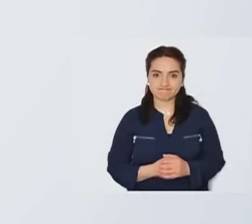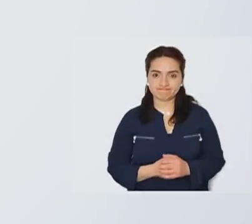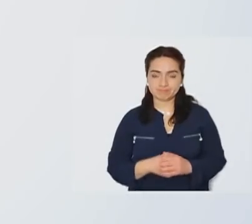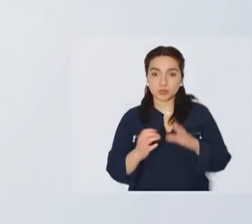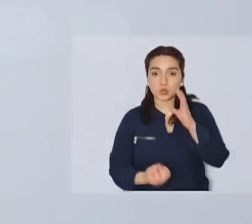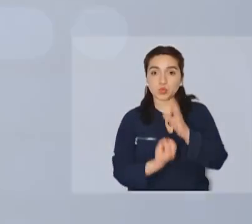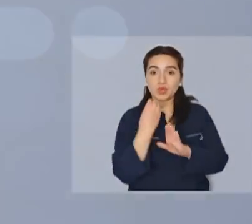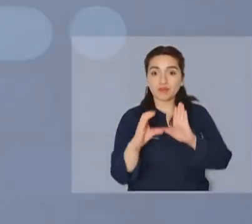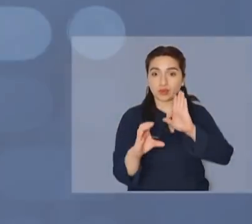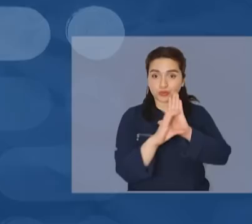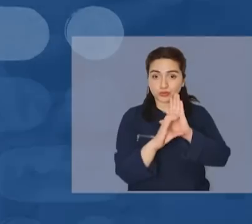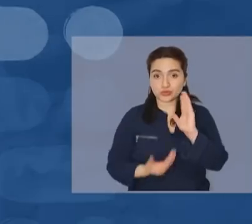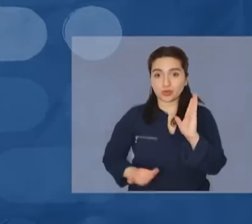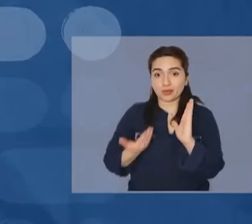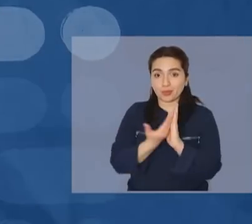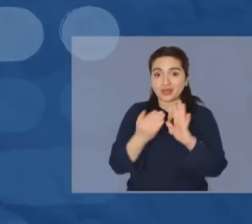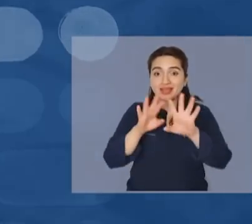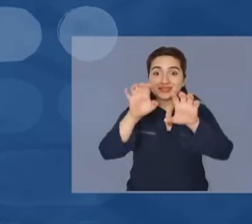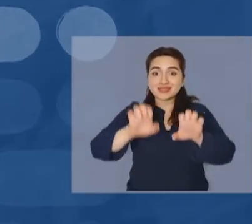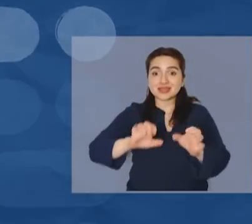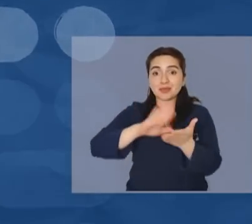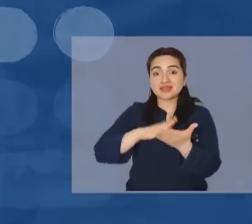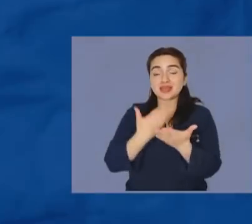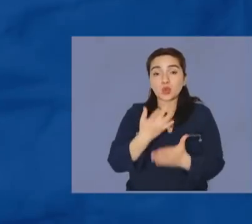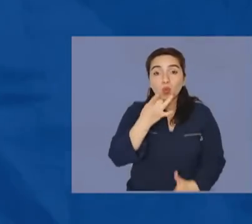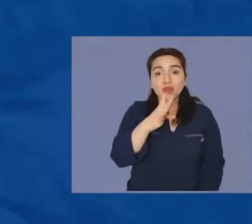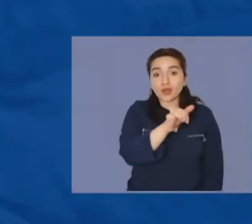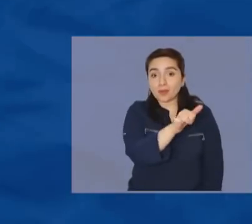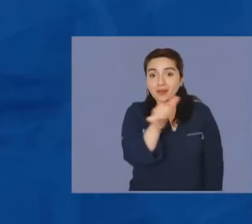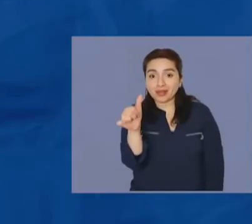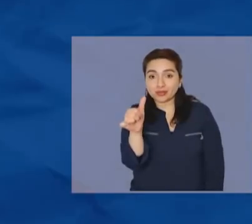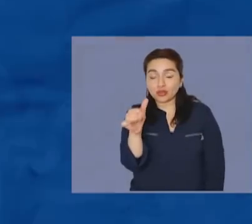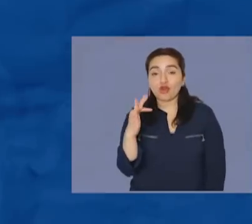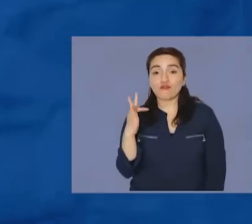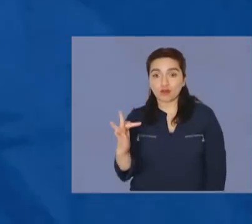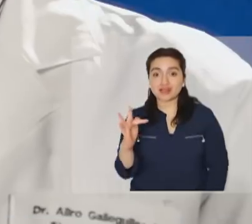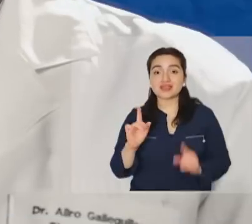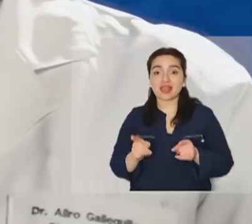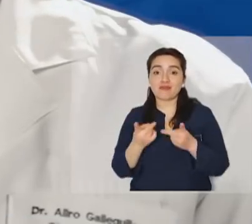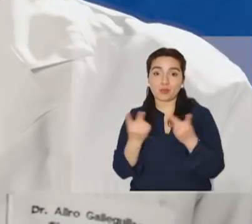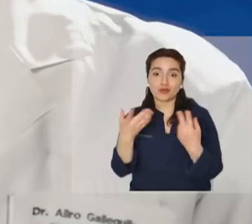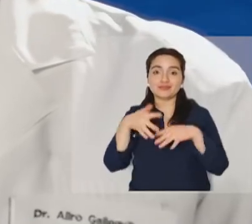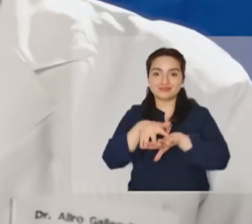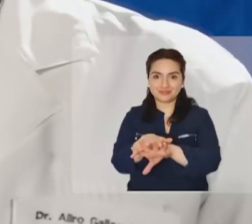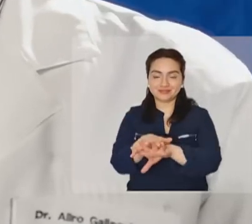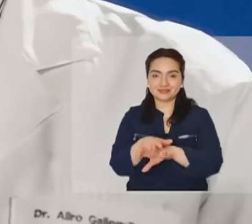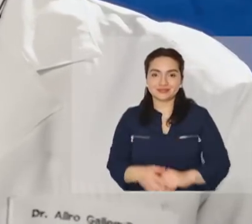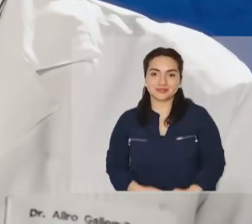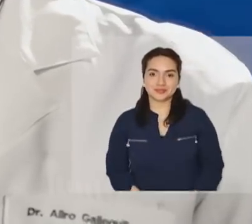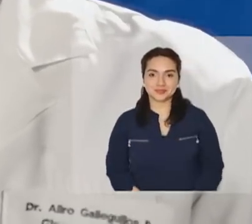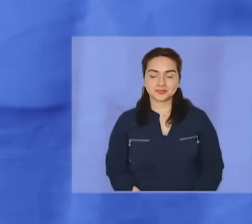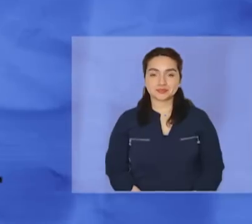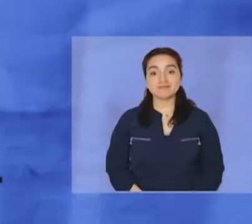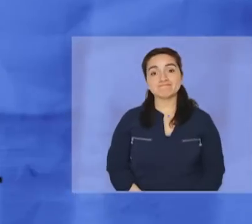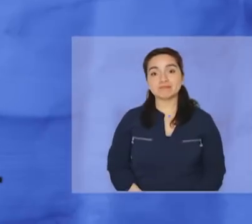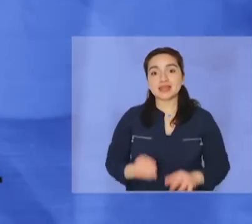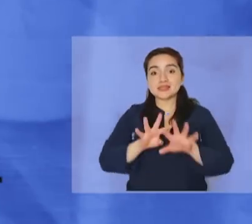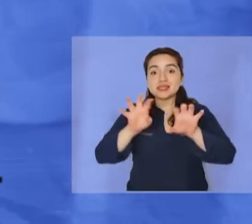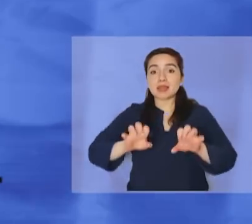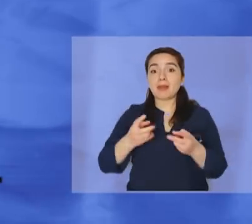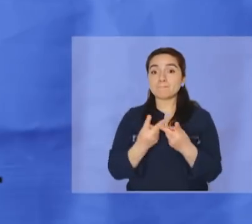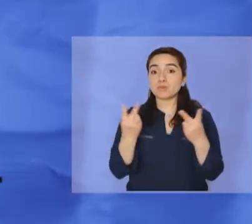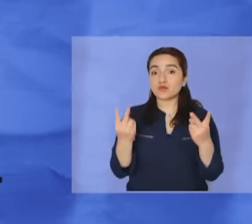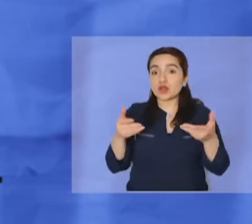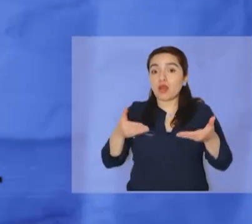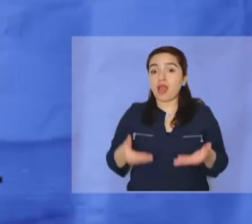La nueva Constitución nos propone un sistema de salud único universal, el cual es FONASA, debiera ser público e integrado. Sin embargo, el